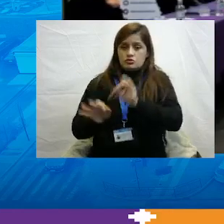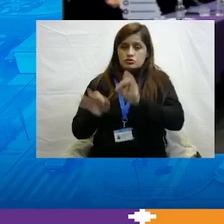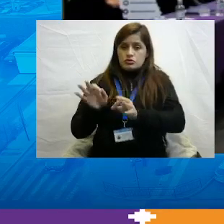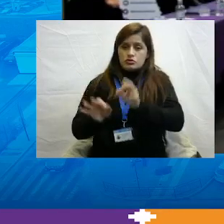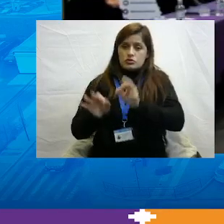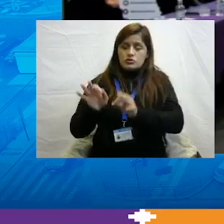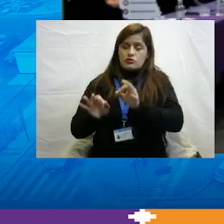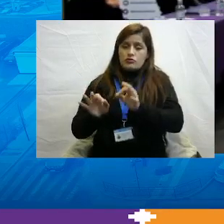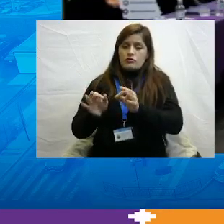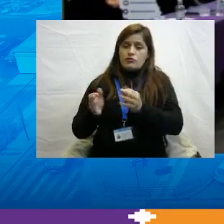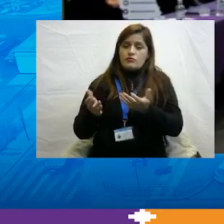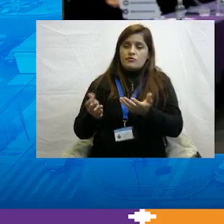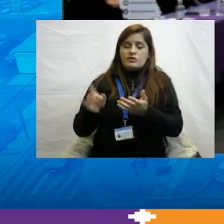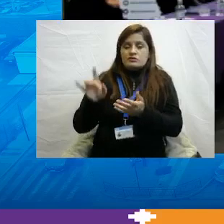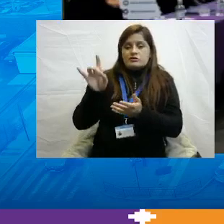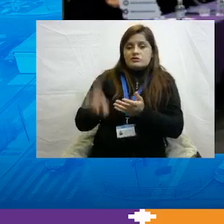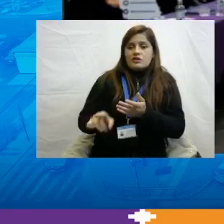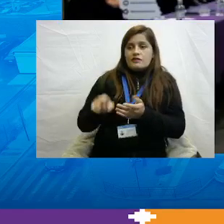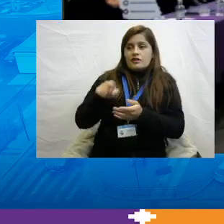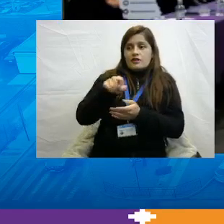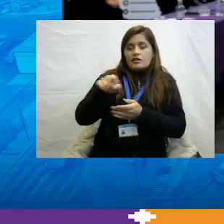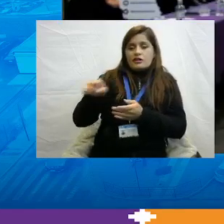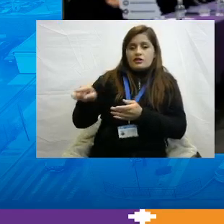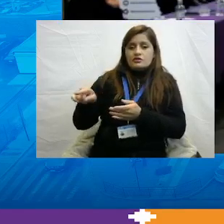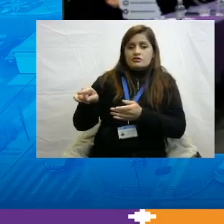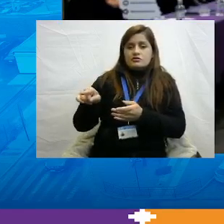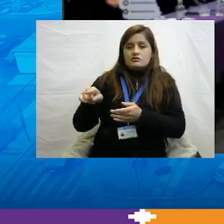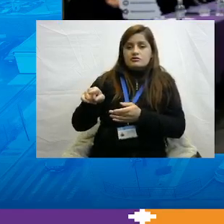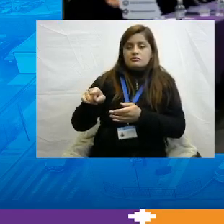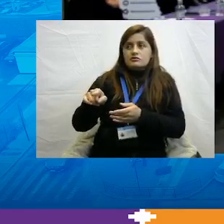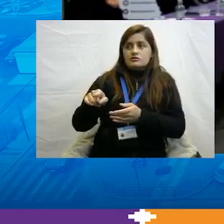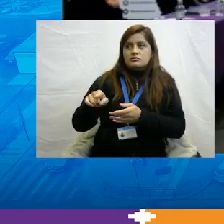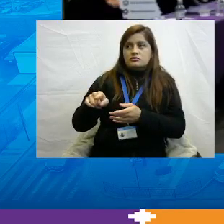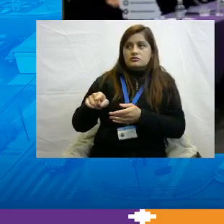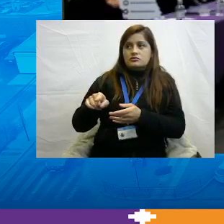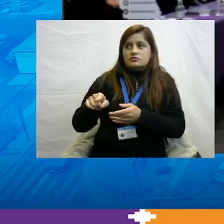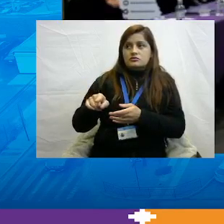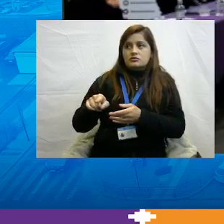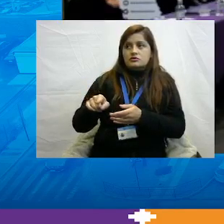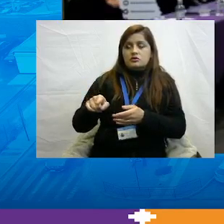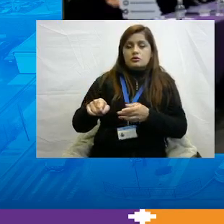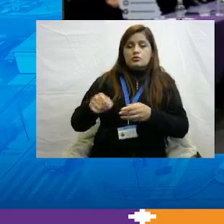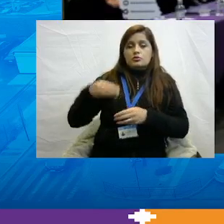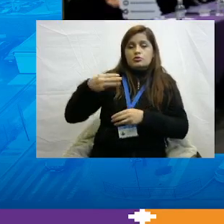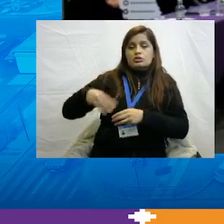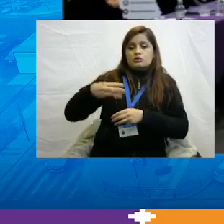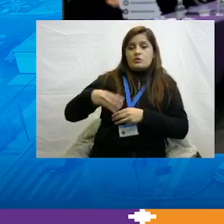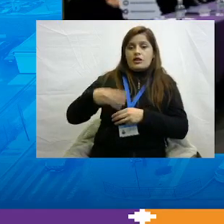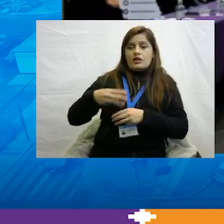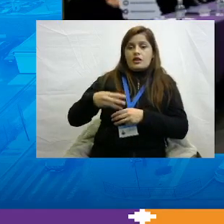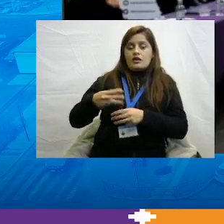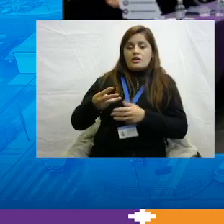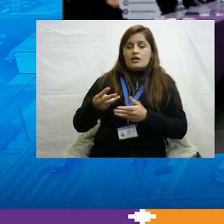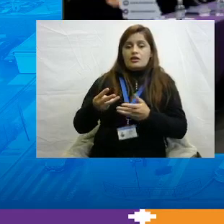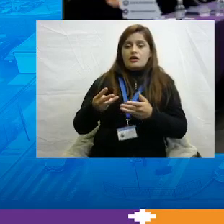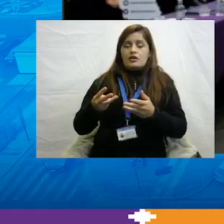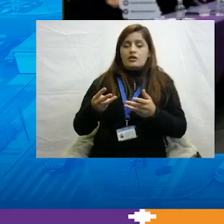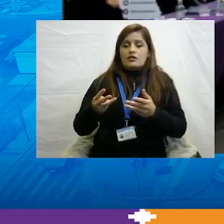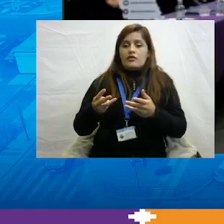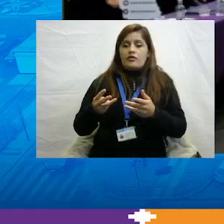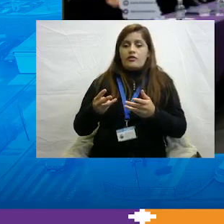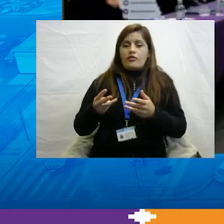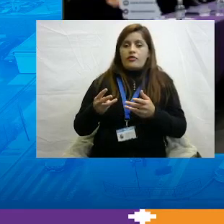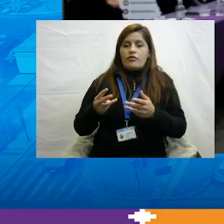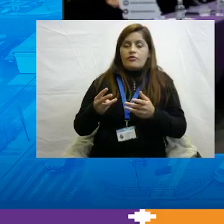sentido sabemos que la jurisprudencia no ha sido muy buena con la municipalidad respecto a cómo contrata la municipalidad